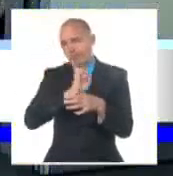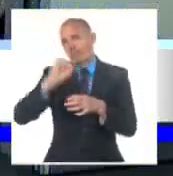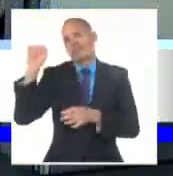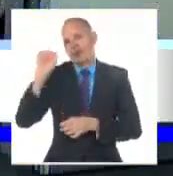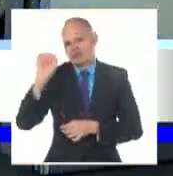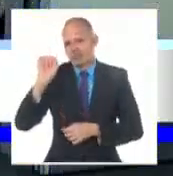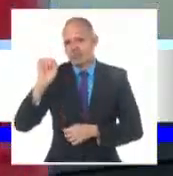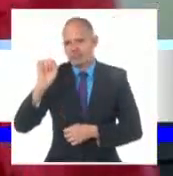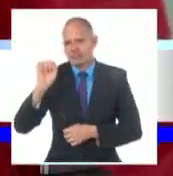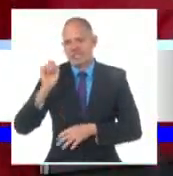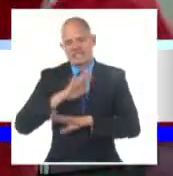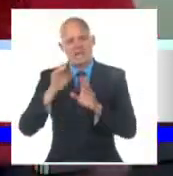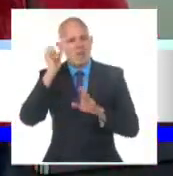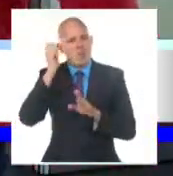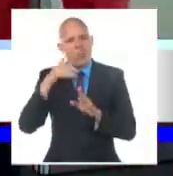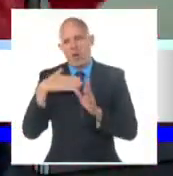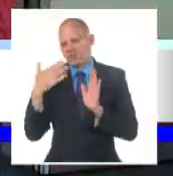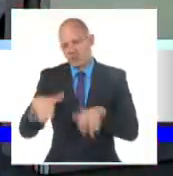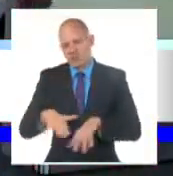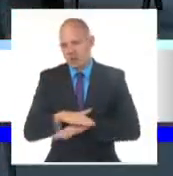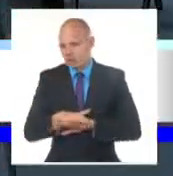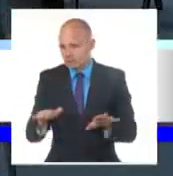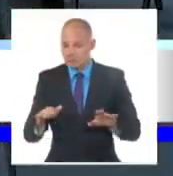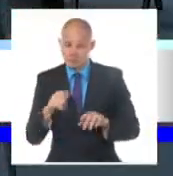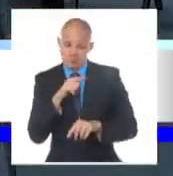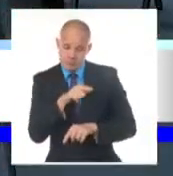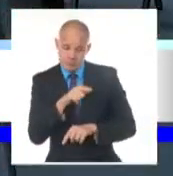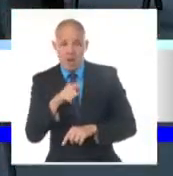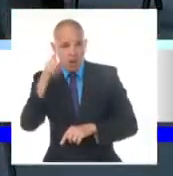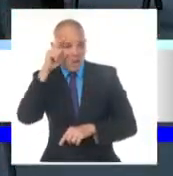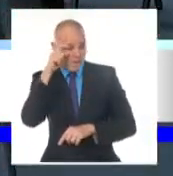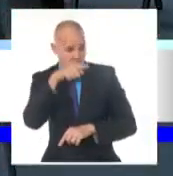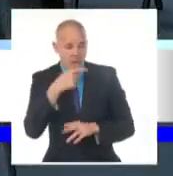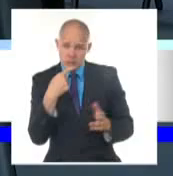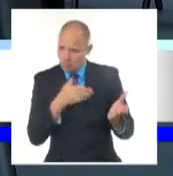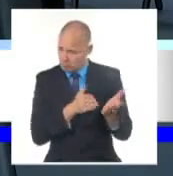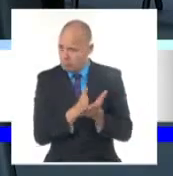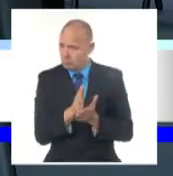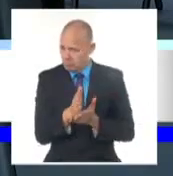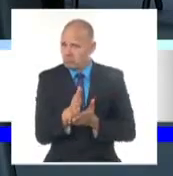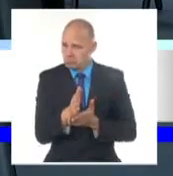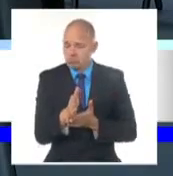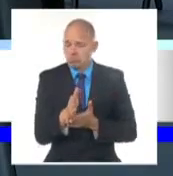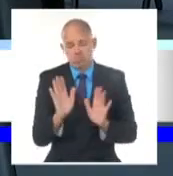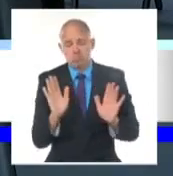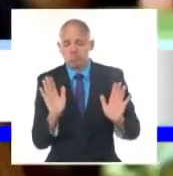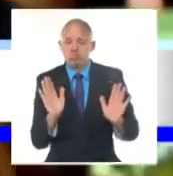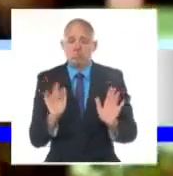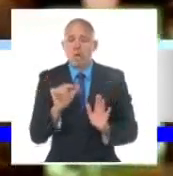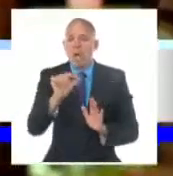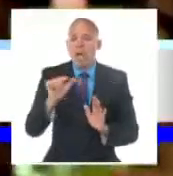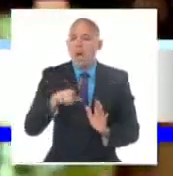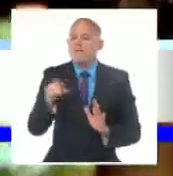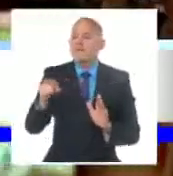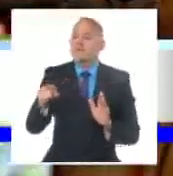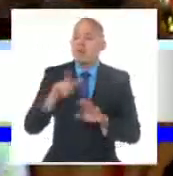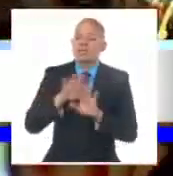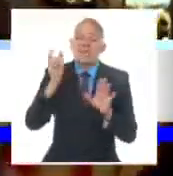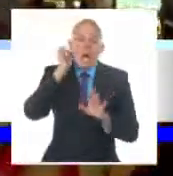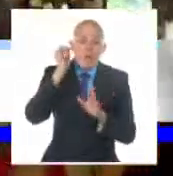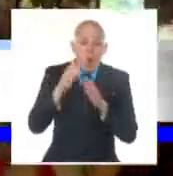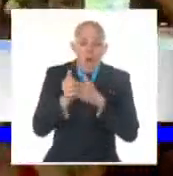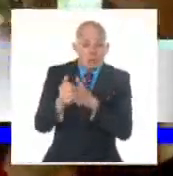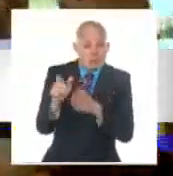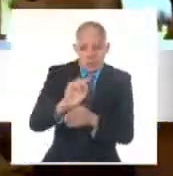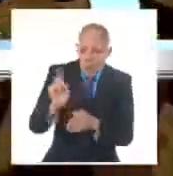mayoría. Biden declaró su disposición de acoger en campaña a los votantes del otro partido que busquen mantener a Trump lejos